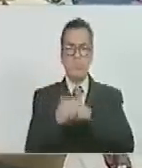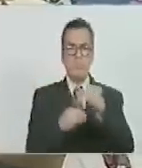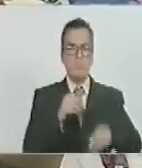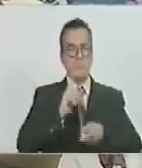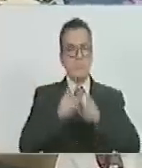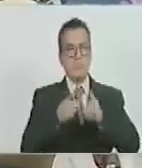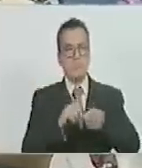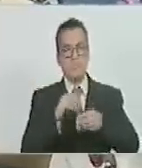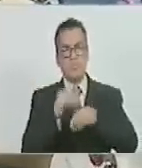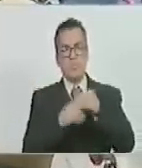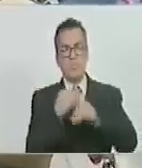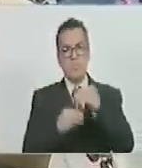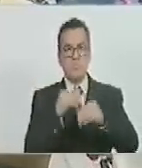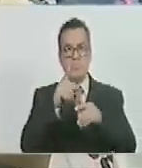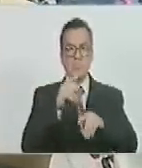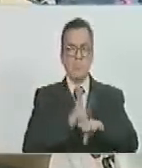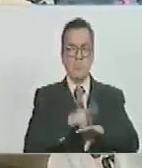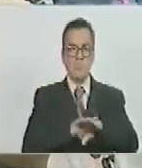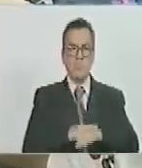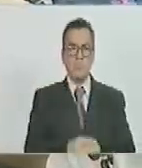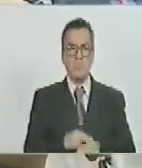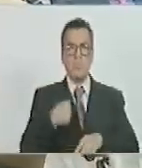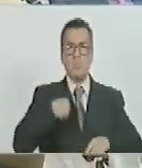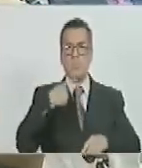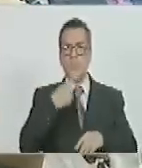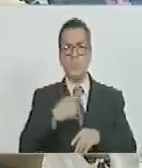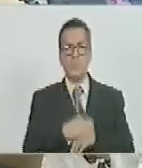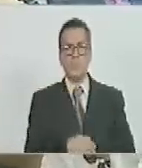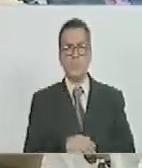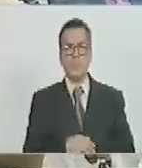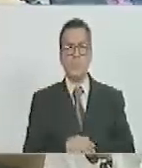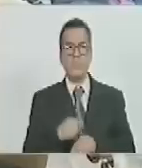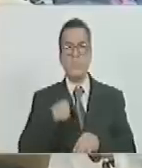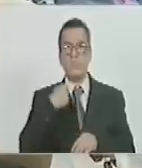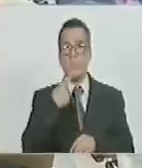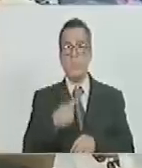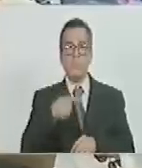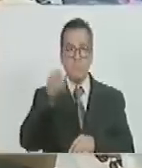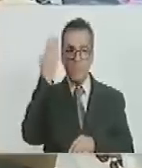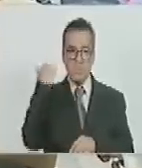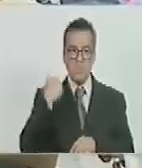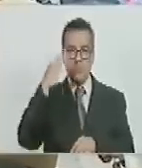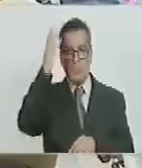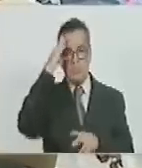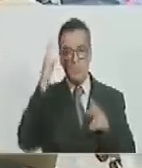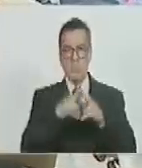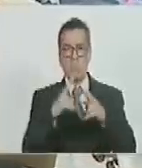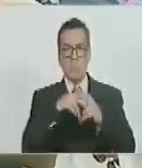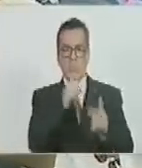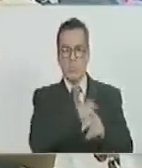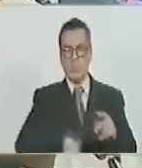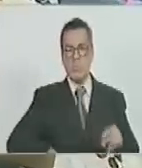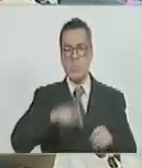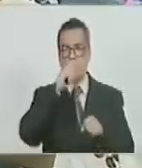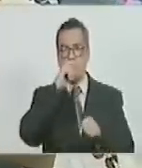serie de hechos y acontecimientos. ¿Qué me está indicando eso? Lo que dije anteriormente. Reconocimiento al presidente Nicolás Maduro. Y si